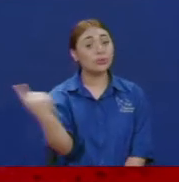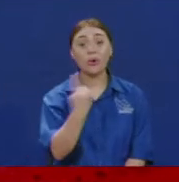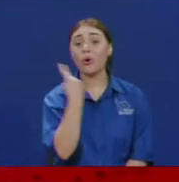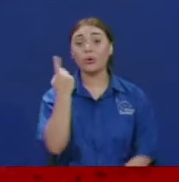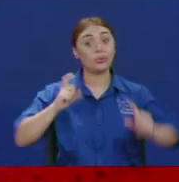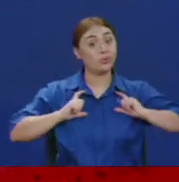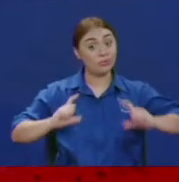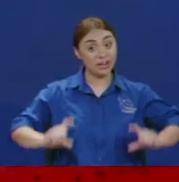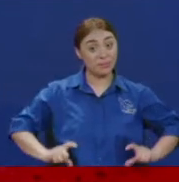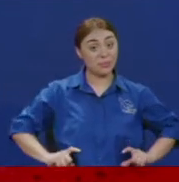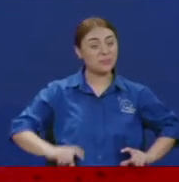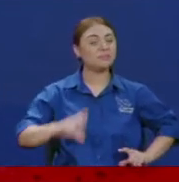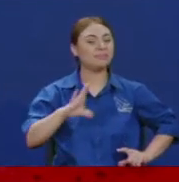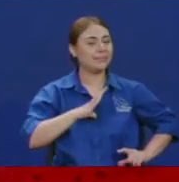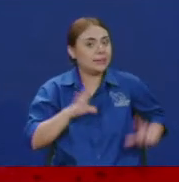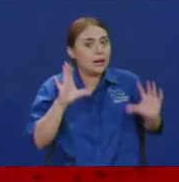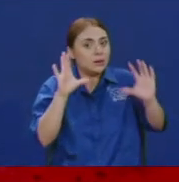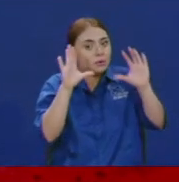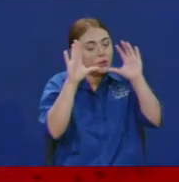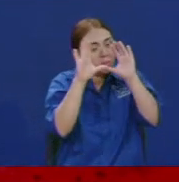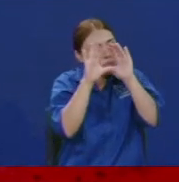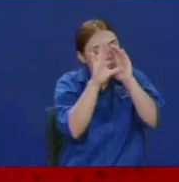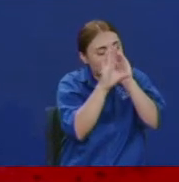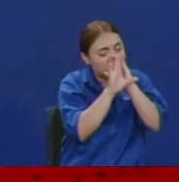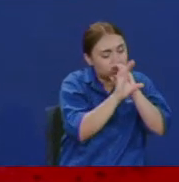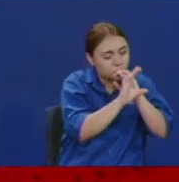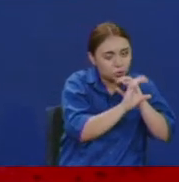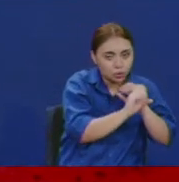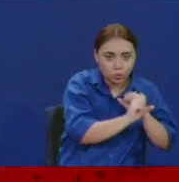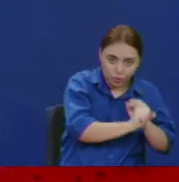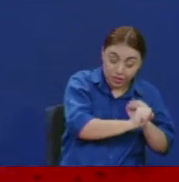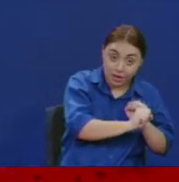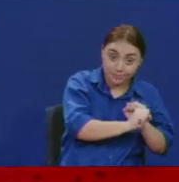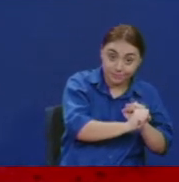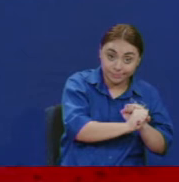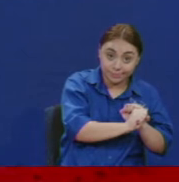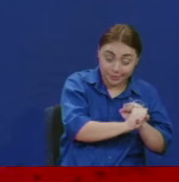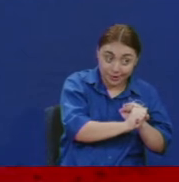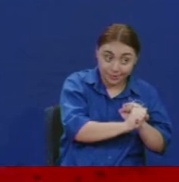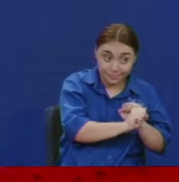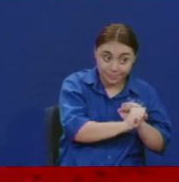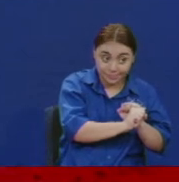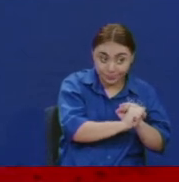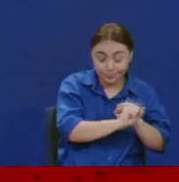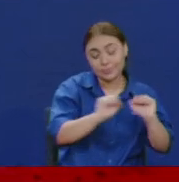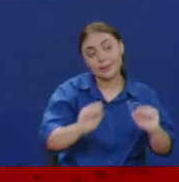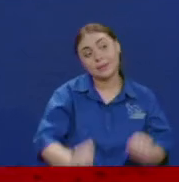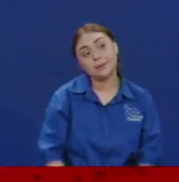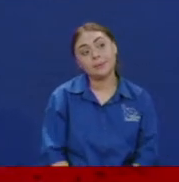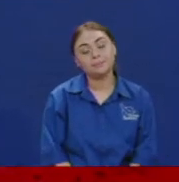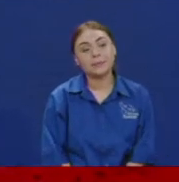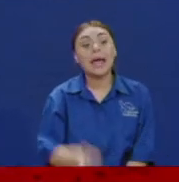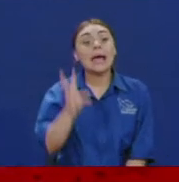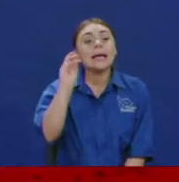de oscuridad. Así que si la luz que hay en ti es oscuridad, ¿cuán grande no será la oscuridad?